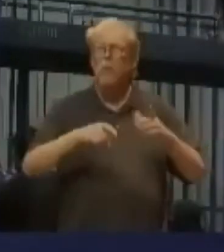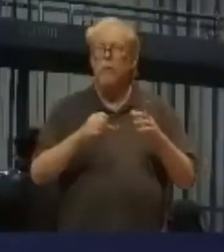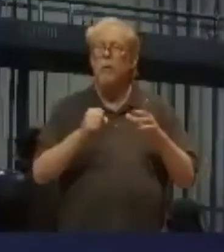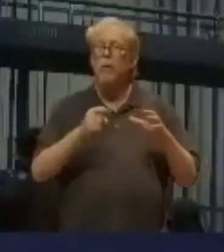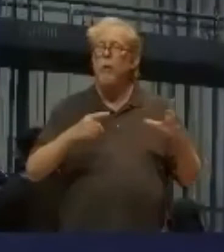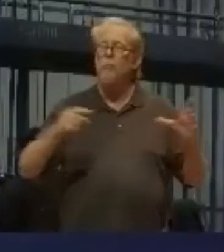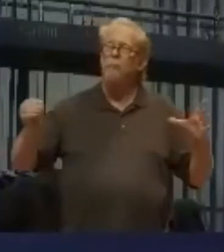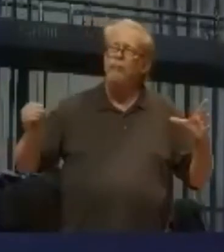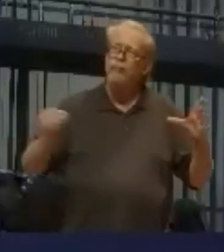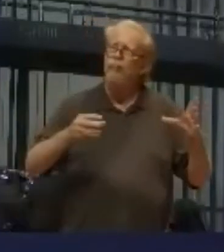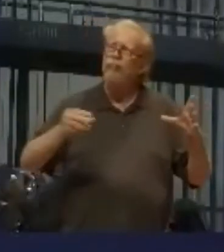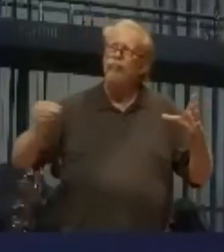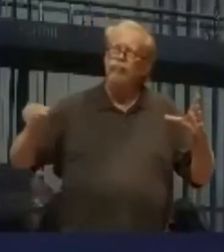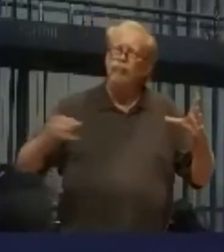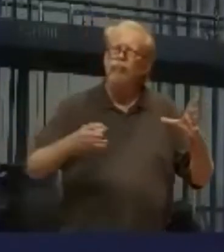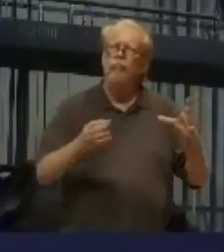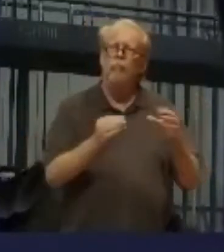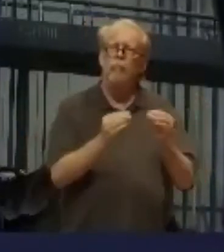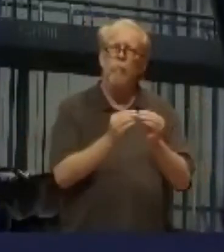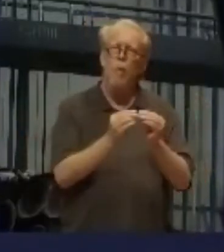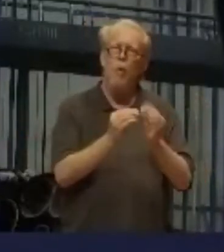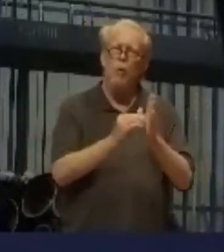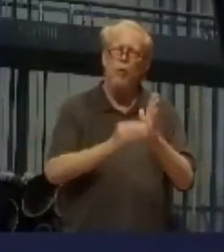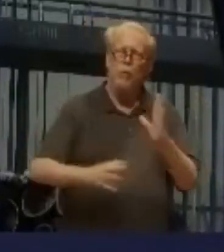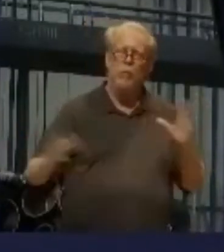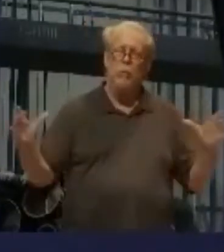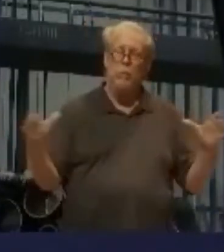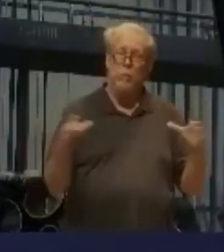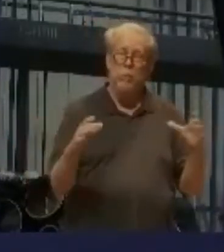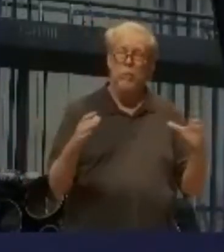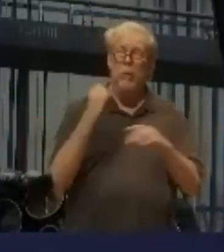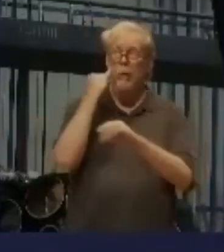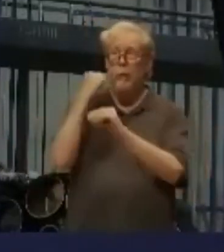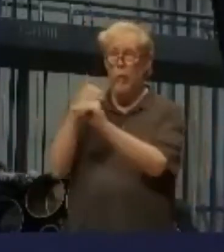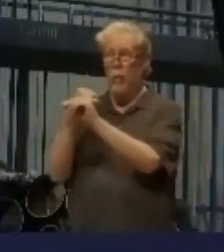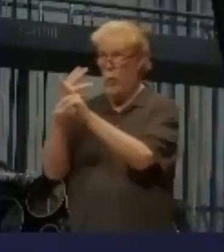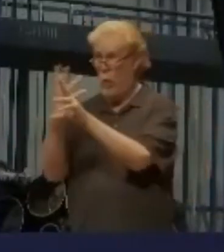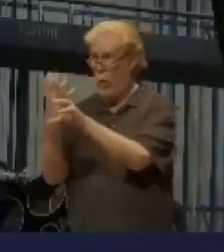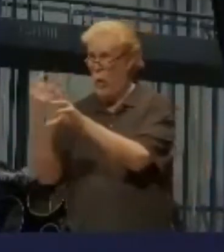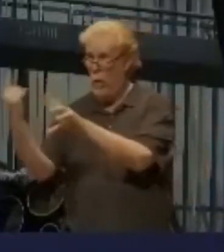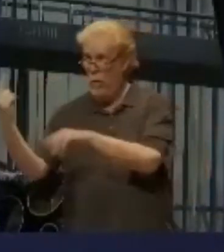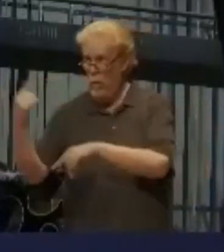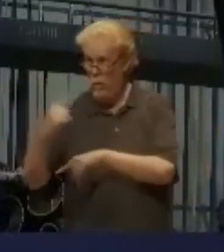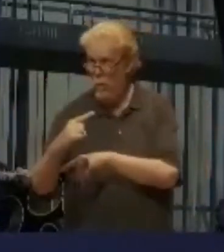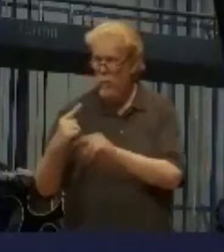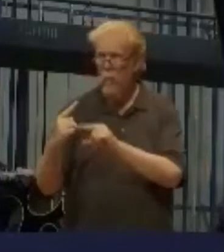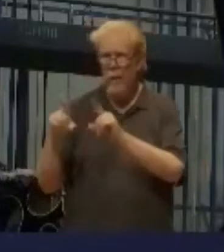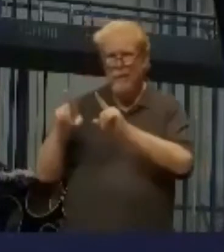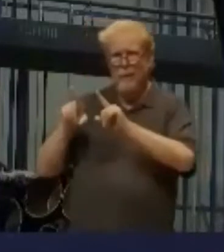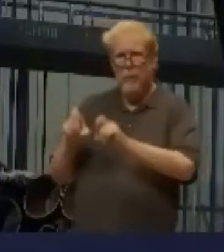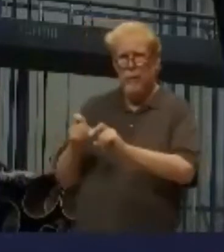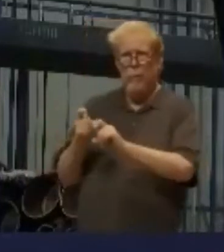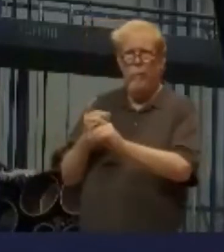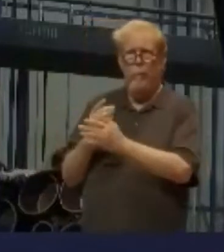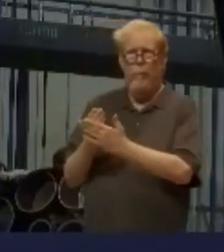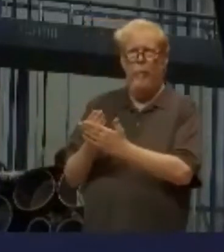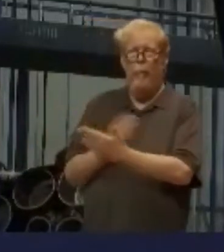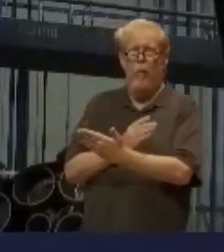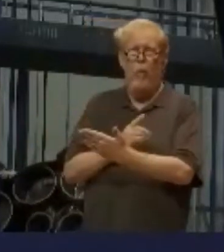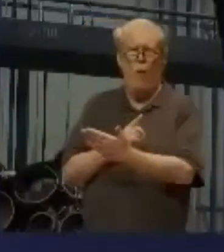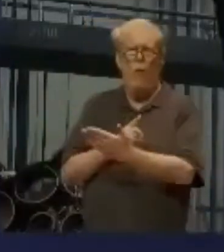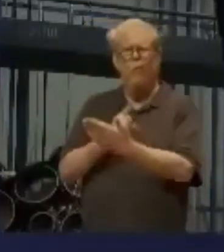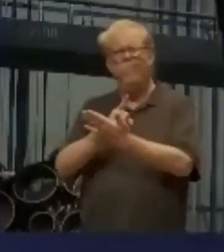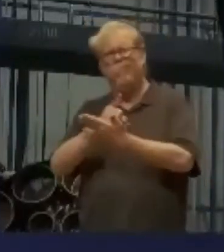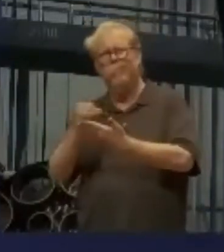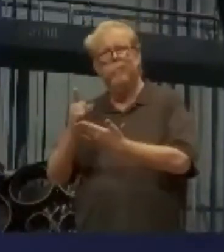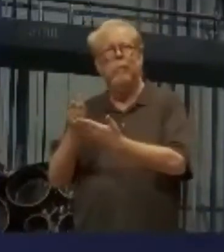familia, estamos trayendo a los estudiantes en fases y les damos la oportunidad para que todos los estudiantes que han estado estudiando de manera remota puedan hacerse